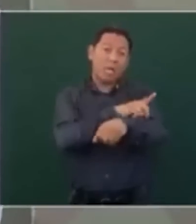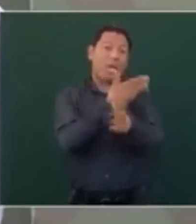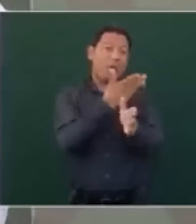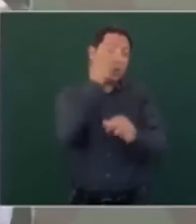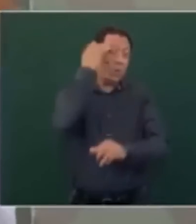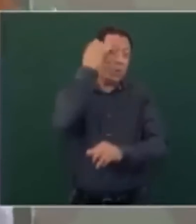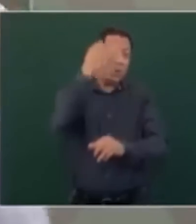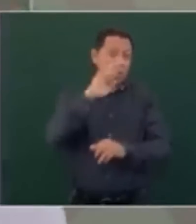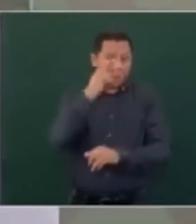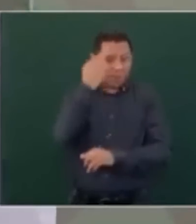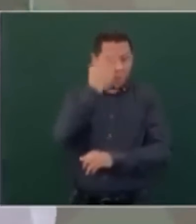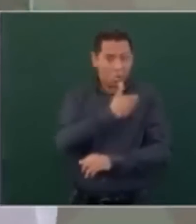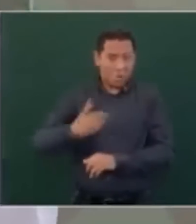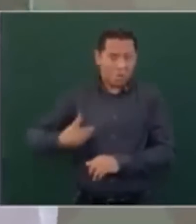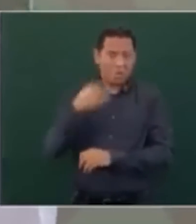el tiempo de Salinas